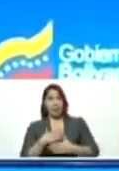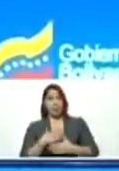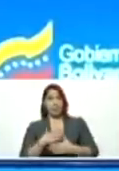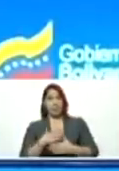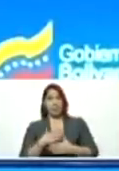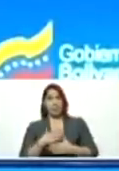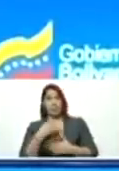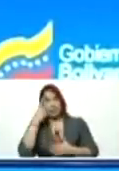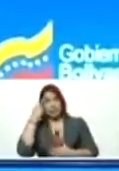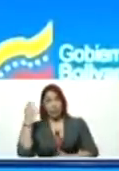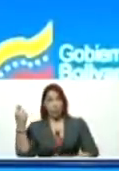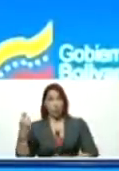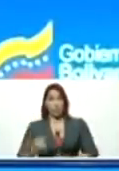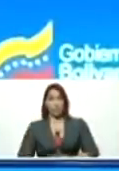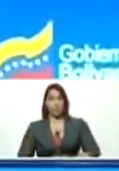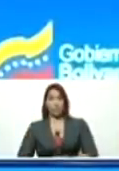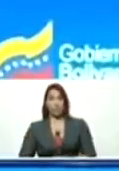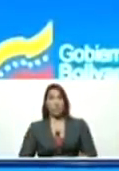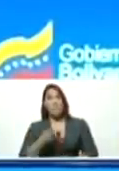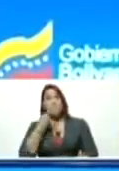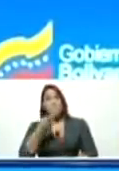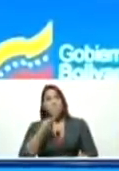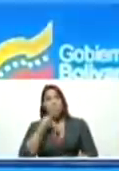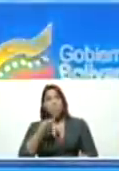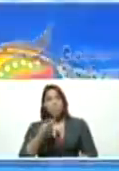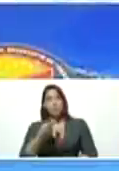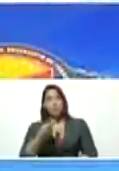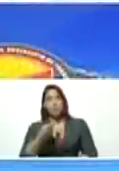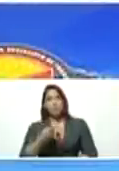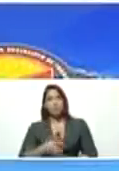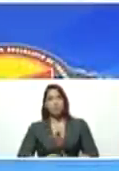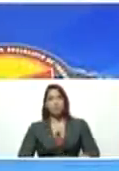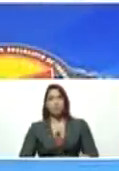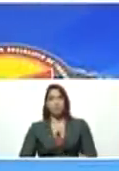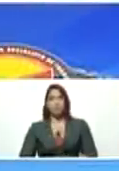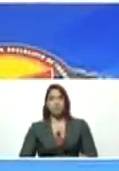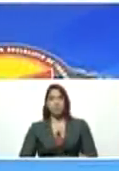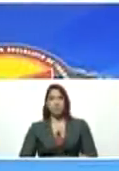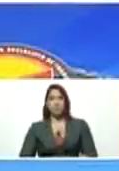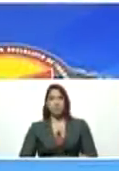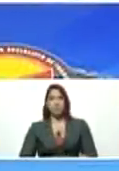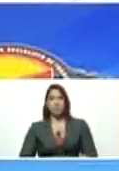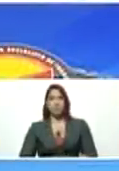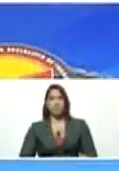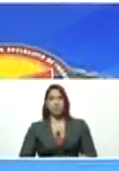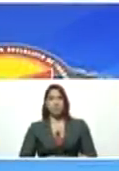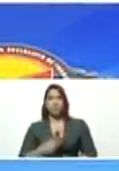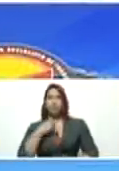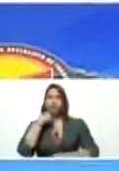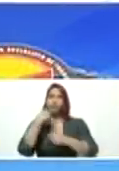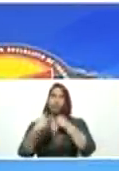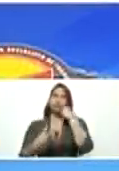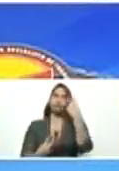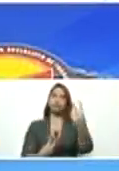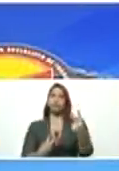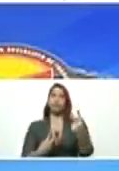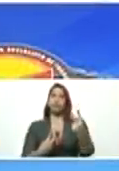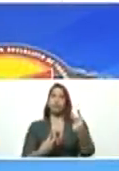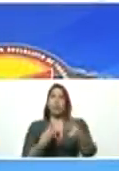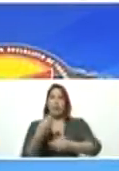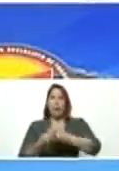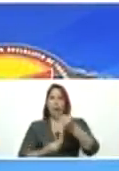teórica y política de los planteamientos que emanan de las bases